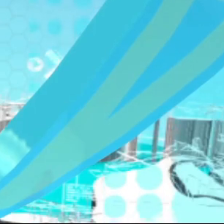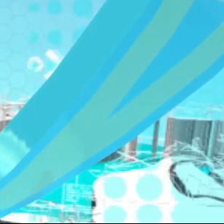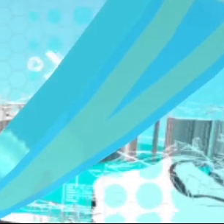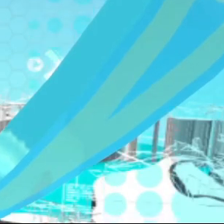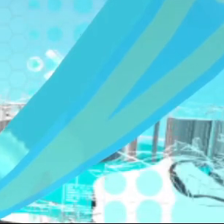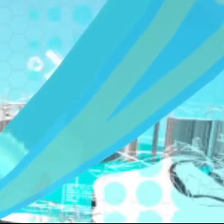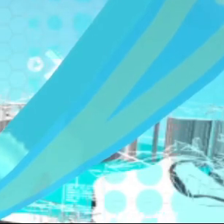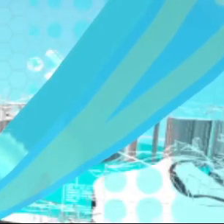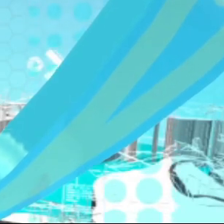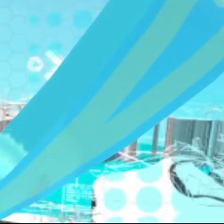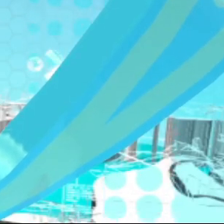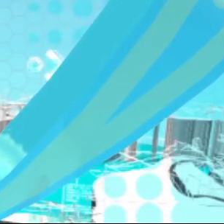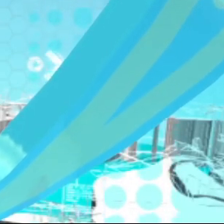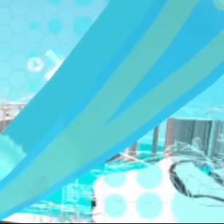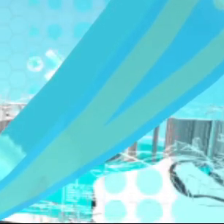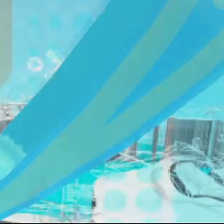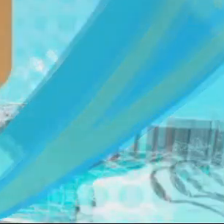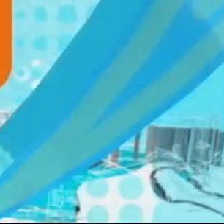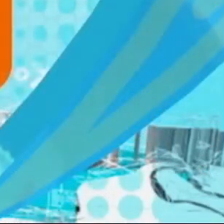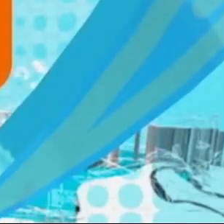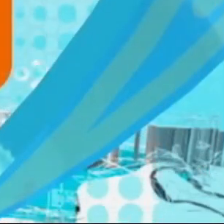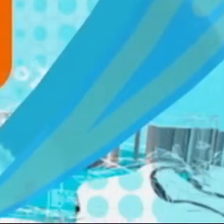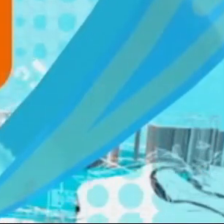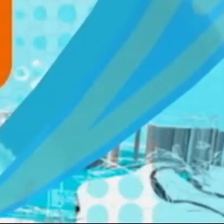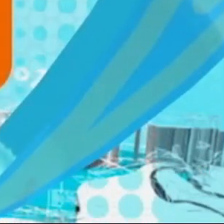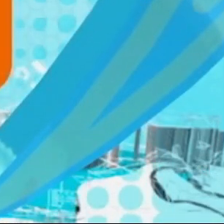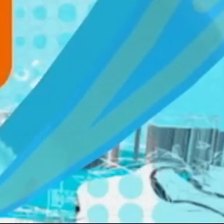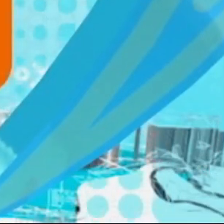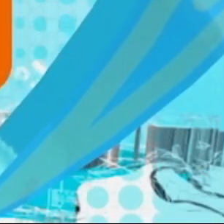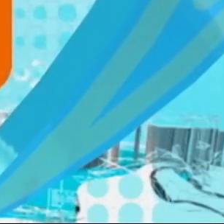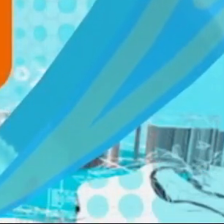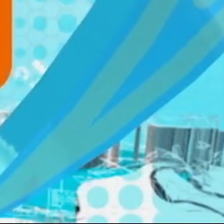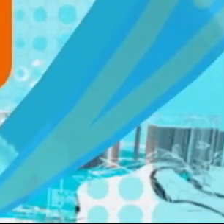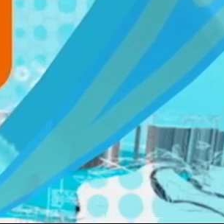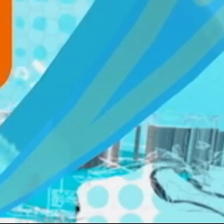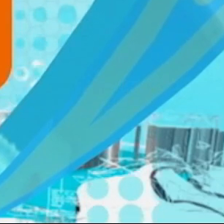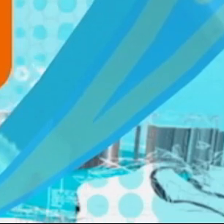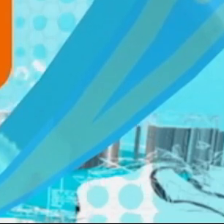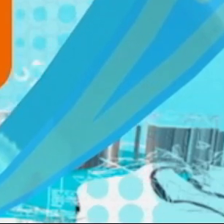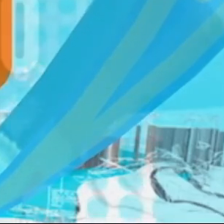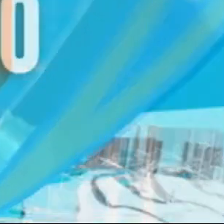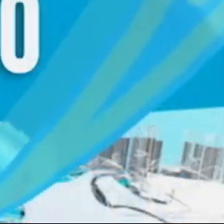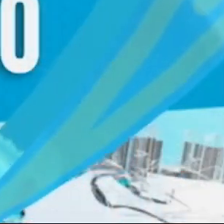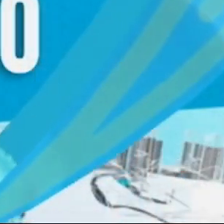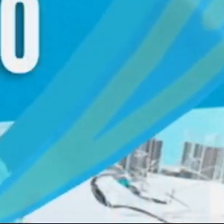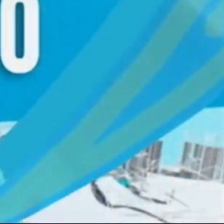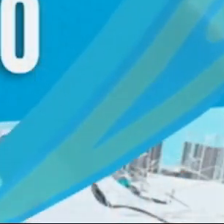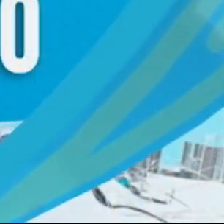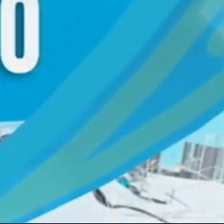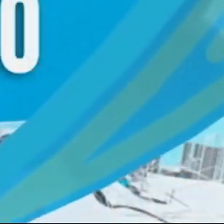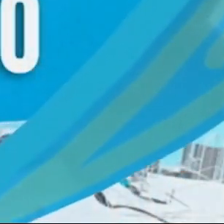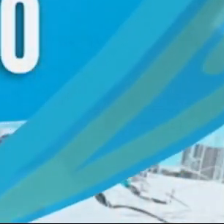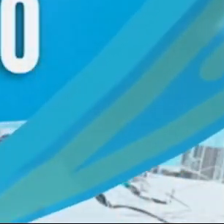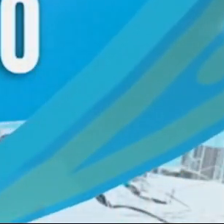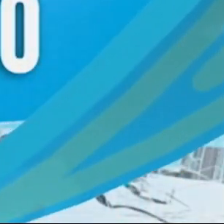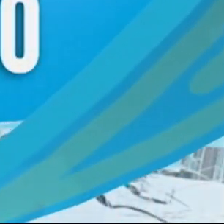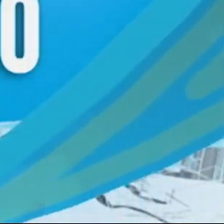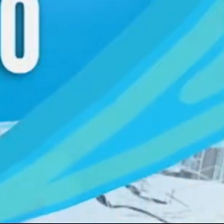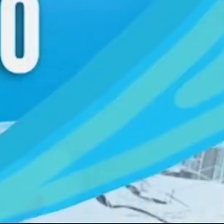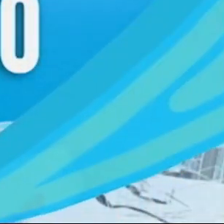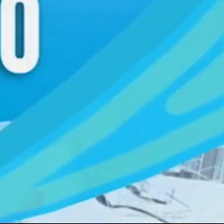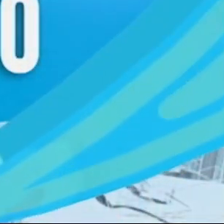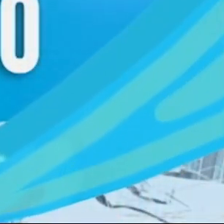nuestra Asamblea Legislativa. ¿Cómo está compuesta? ¿Cómo se traducen nuestros votos en curules? Y un